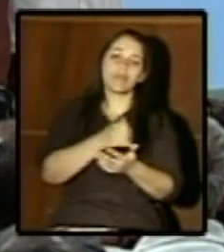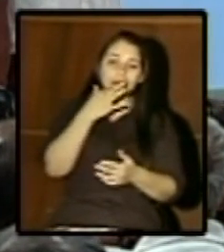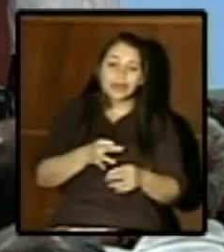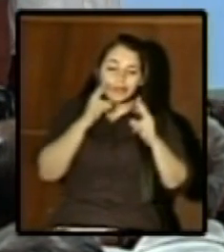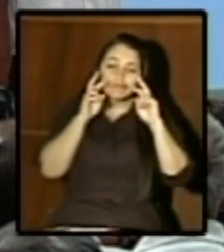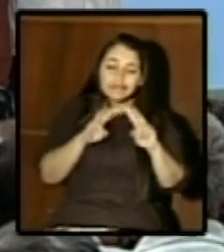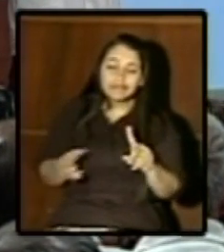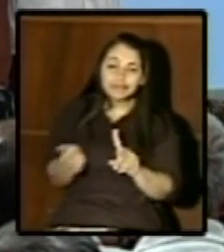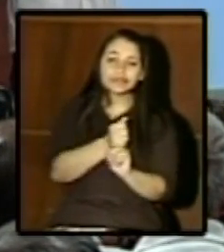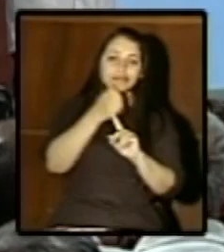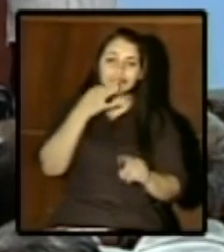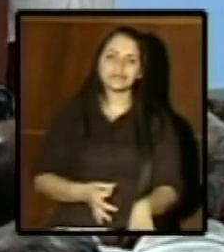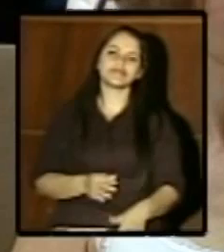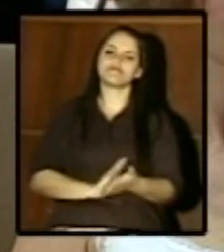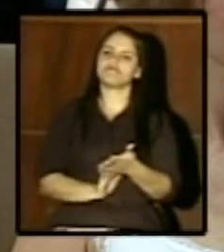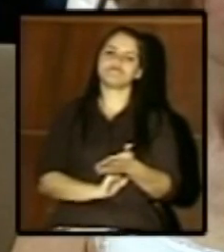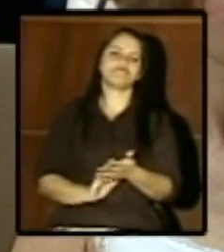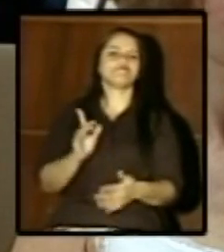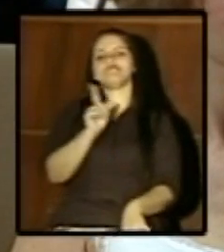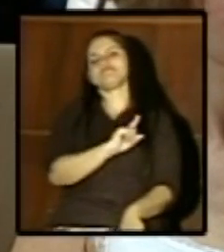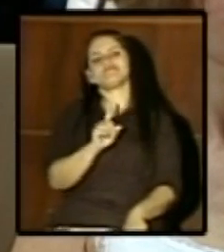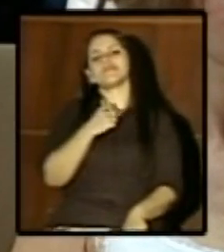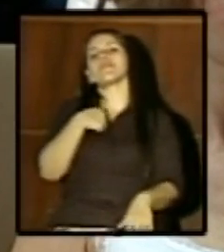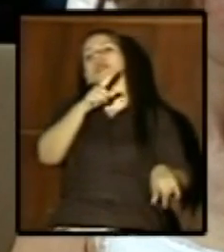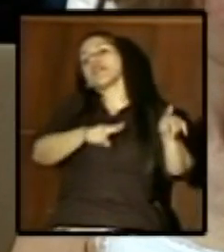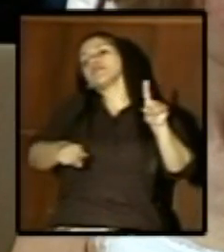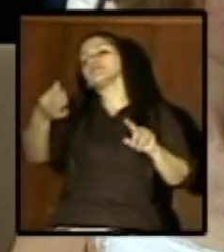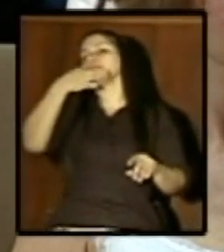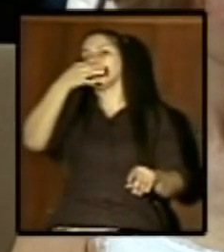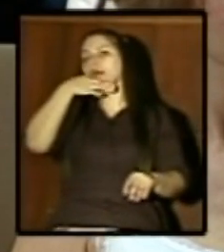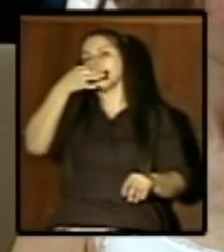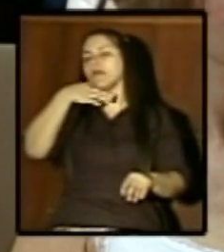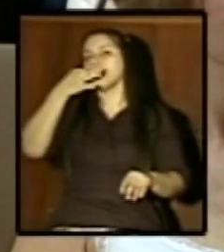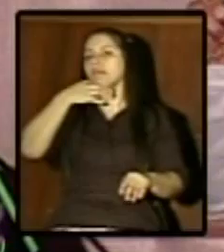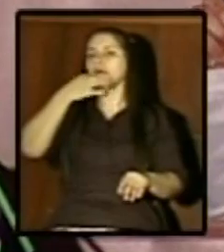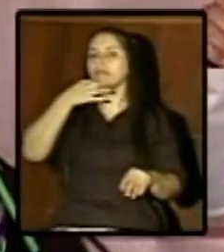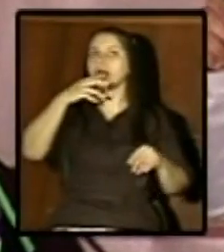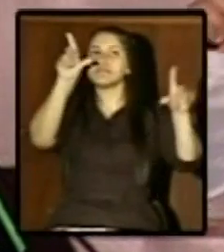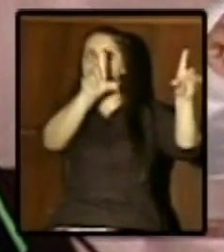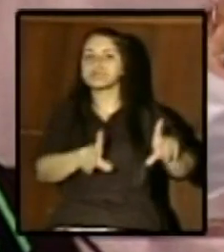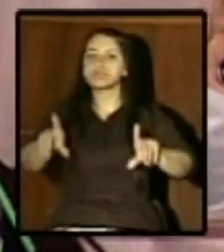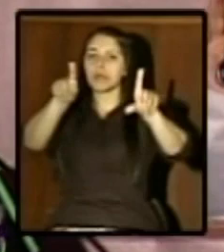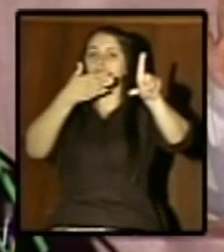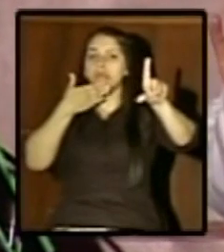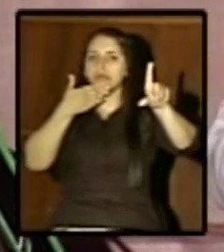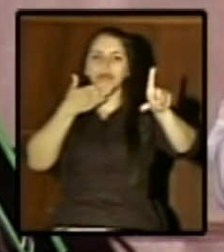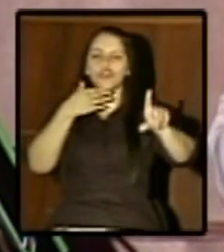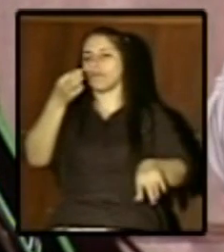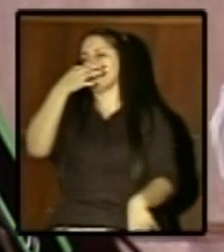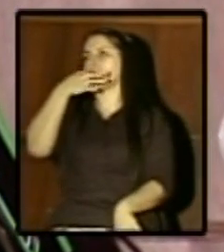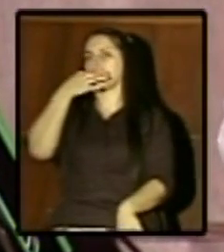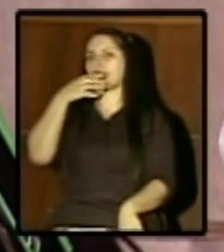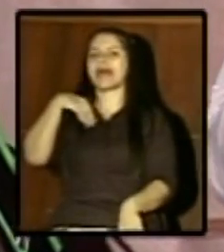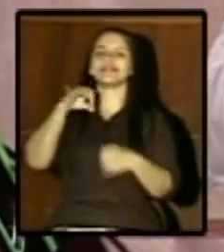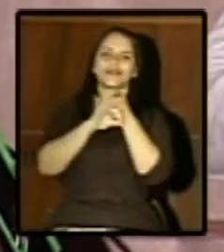proteger el cartílago de daño. Desafortunadamente los estudios no son concluyentes al respecto, pero afortunadamente hay pacientes que la toman, y a